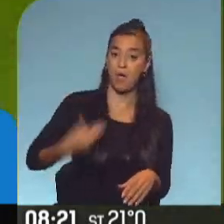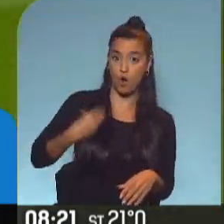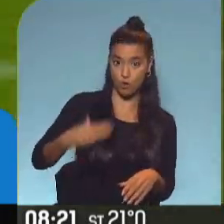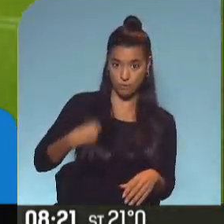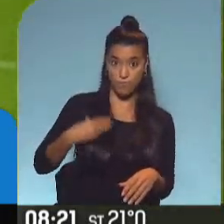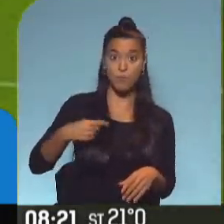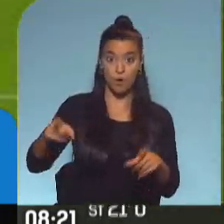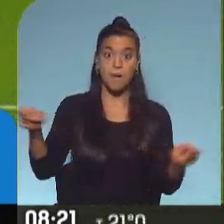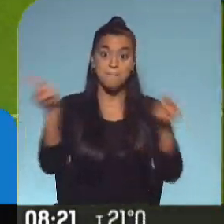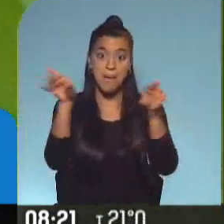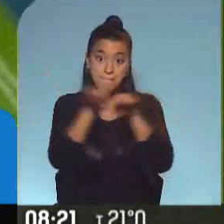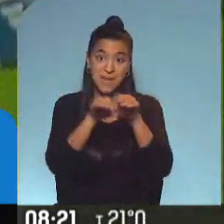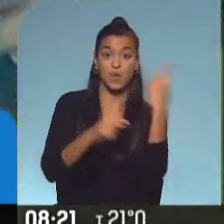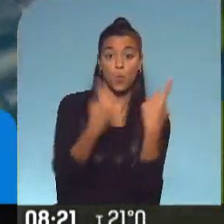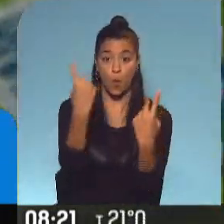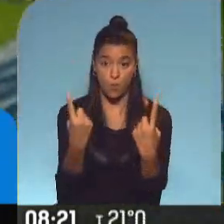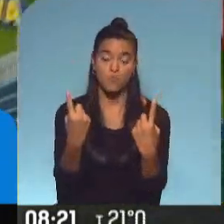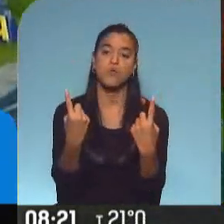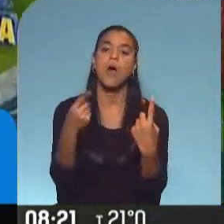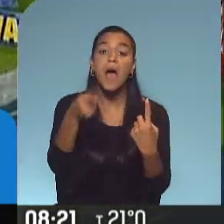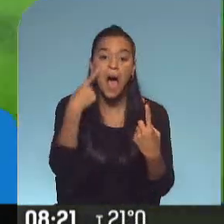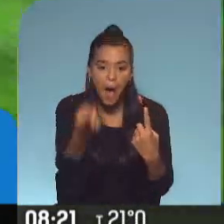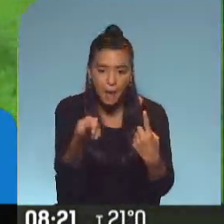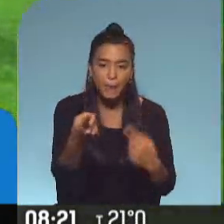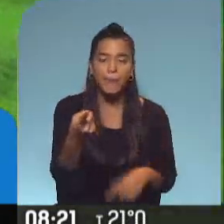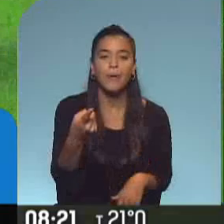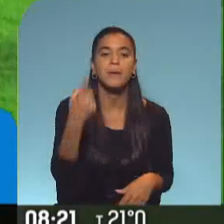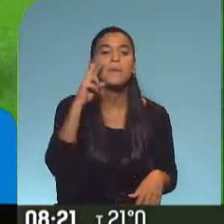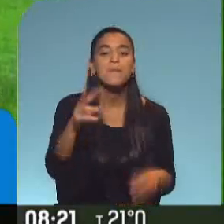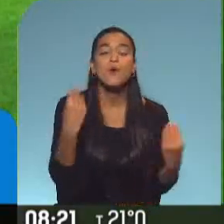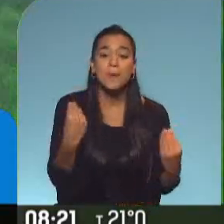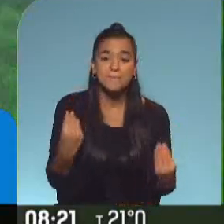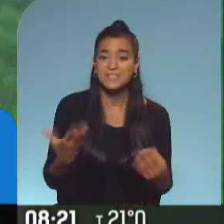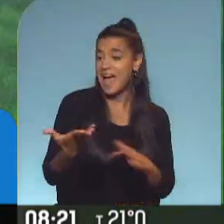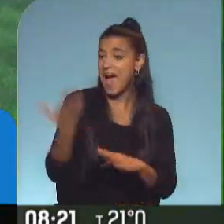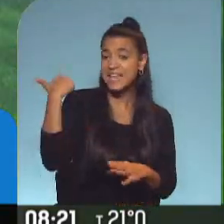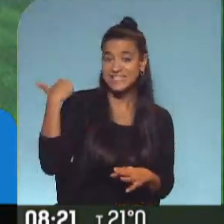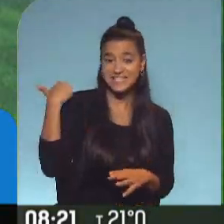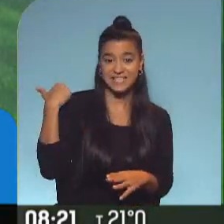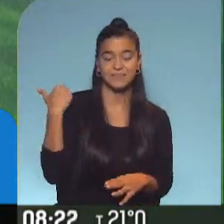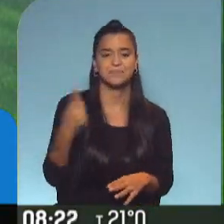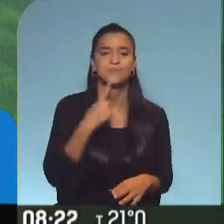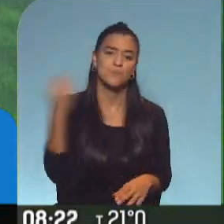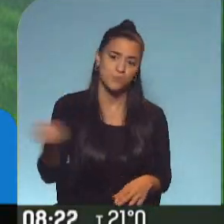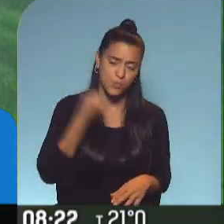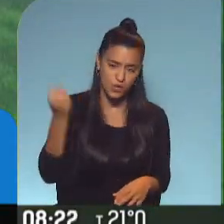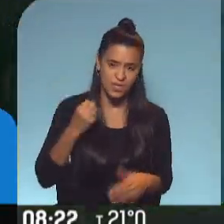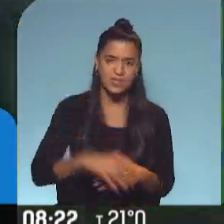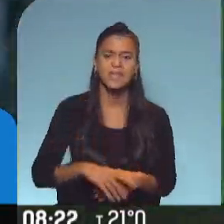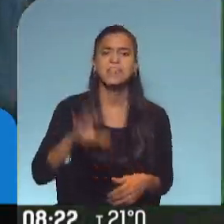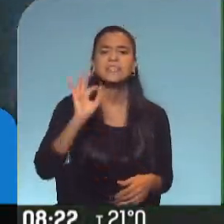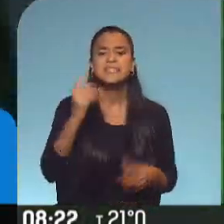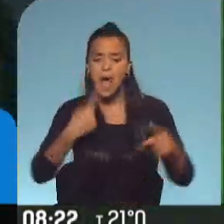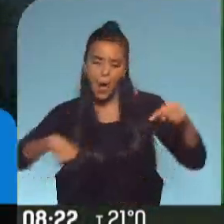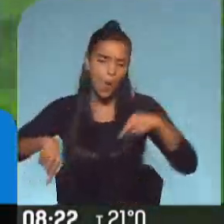Patricios. 1-1, así tenemos la posibilidad de observarlo y vemos lo que sucedió en el día de ayer, que eso, lo importante, sabe